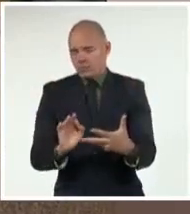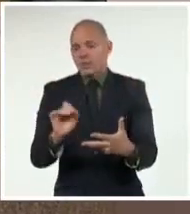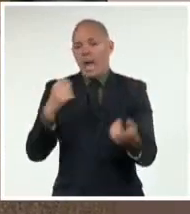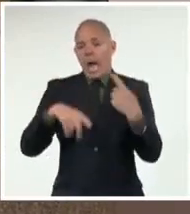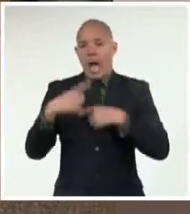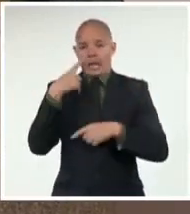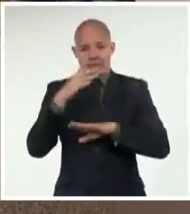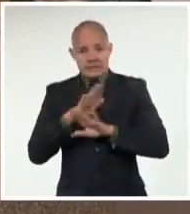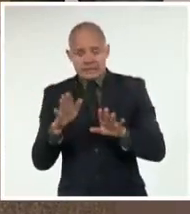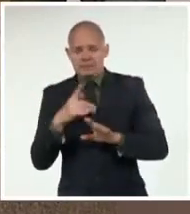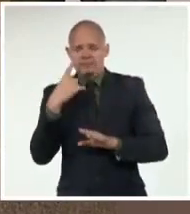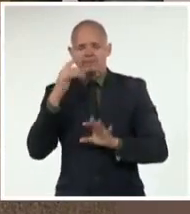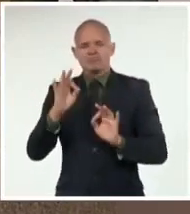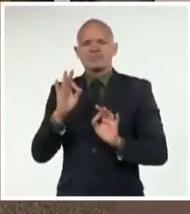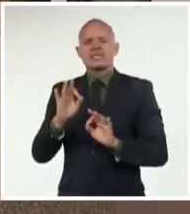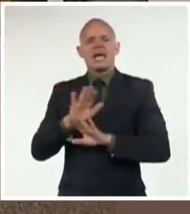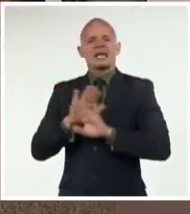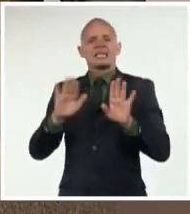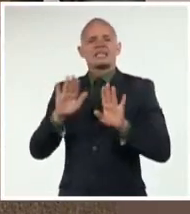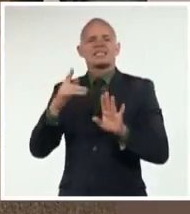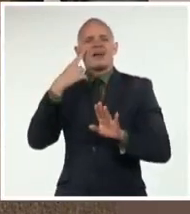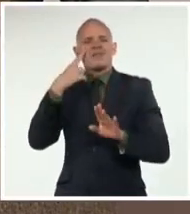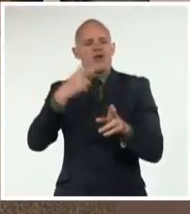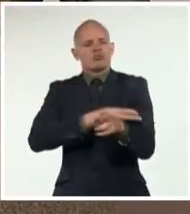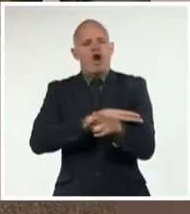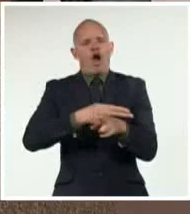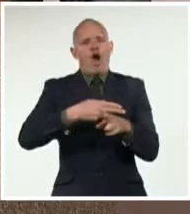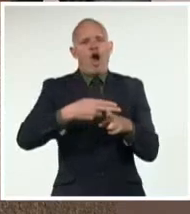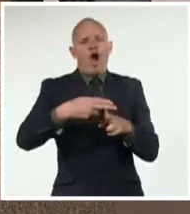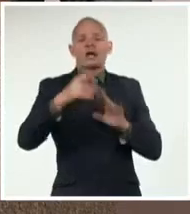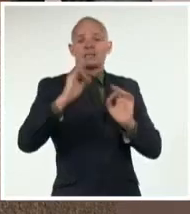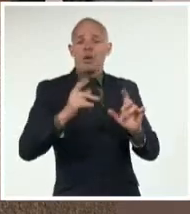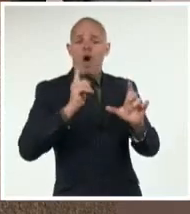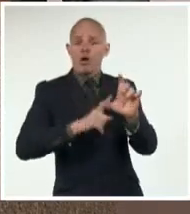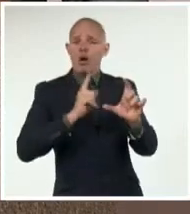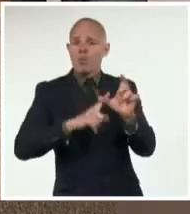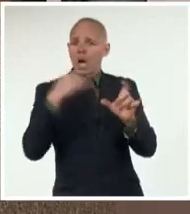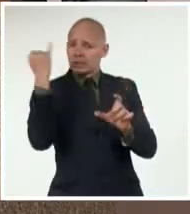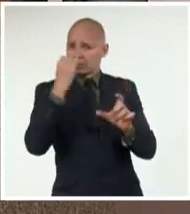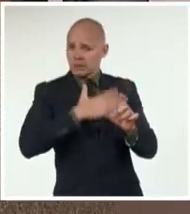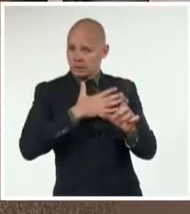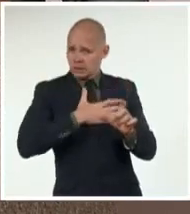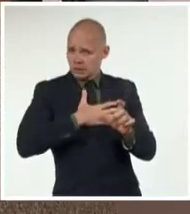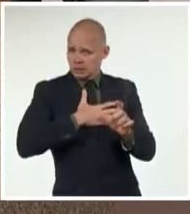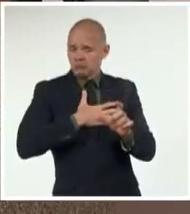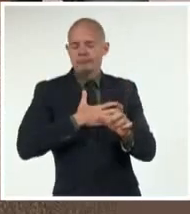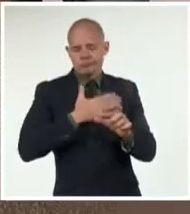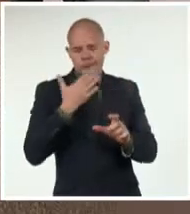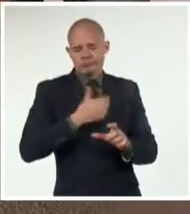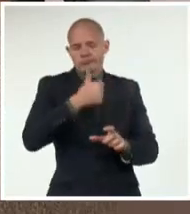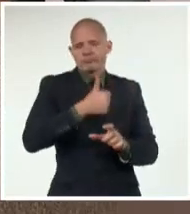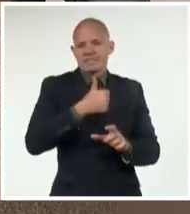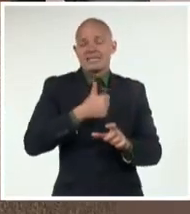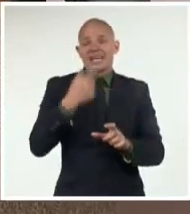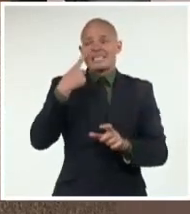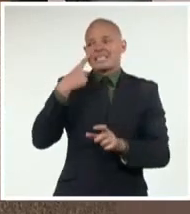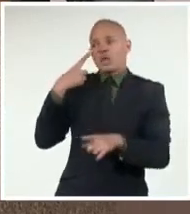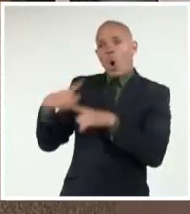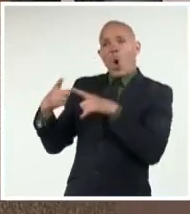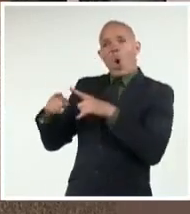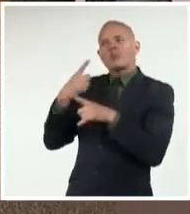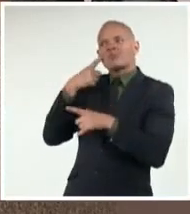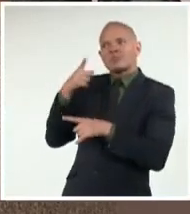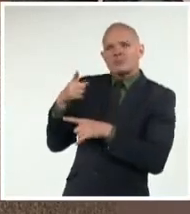demonización constante de la gloriosa historia del movimiento comunista internacional, de la infame limitación de